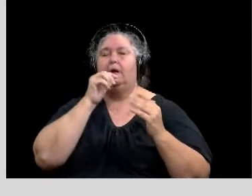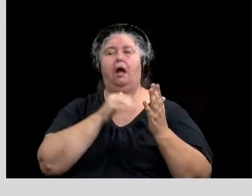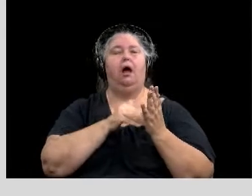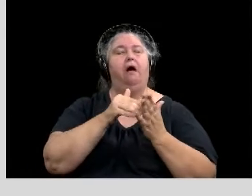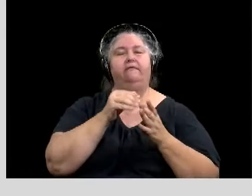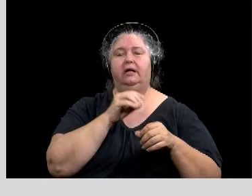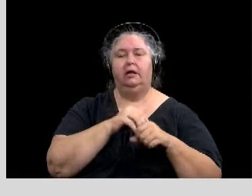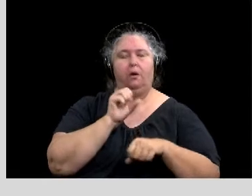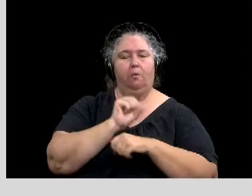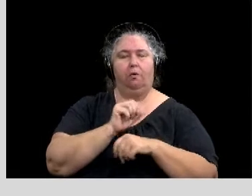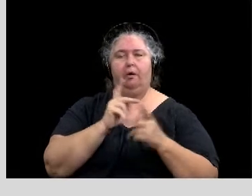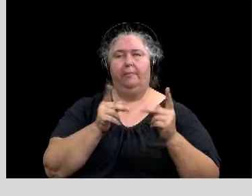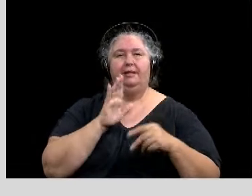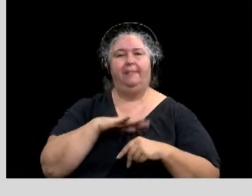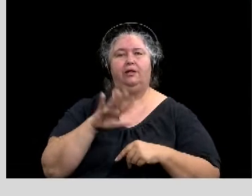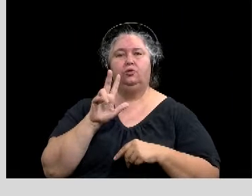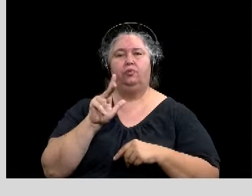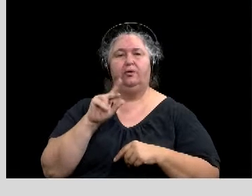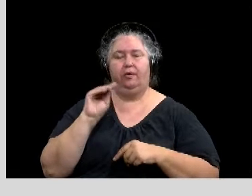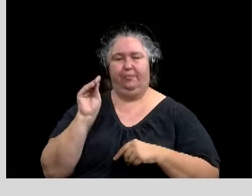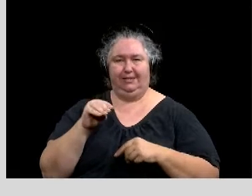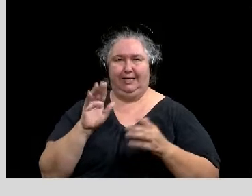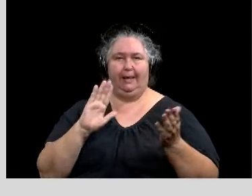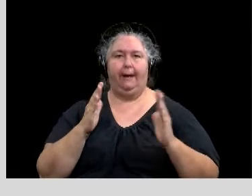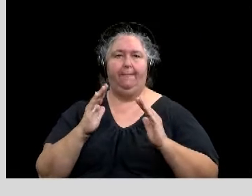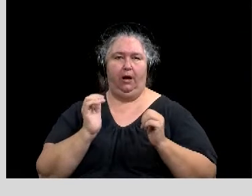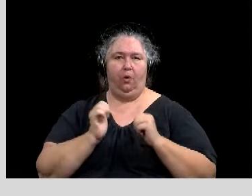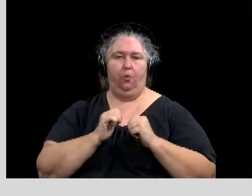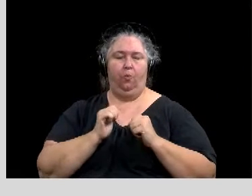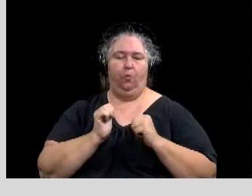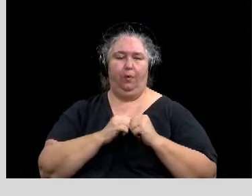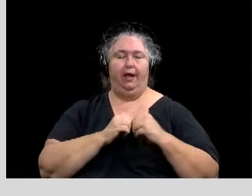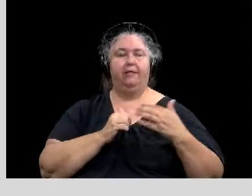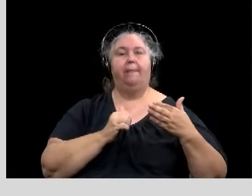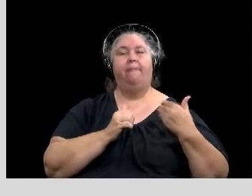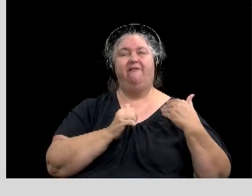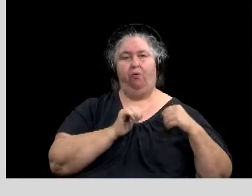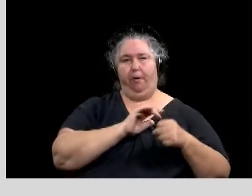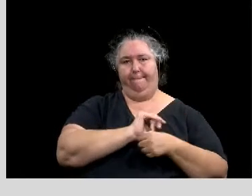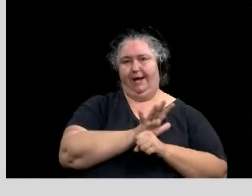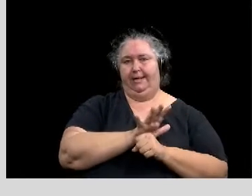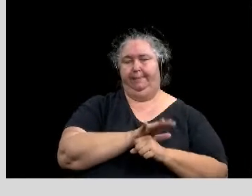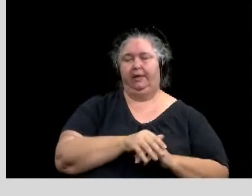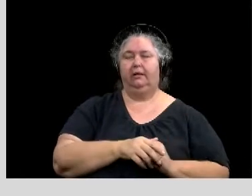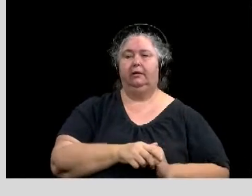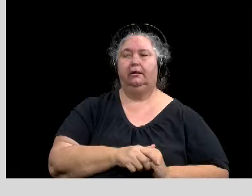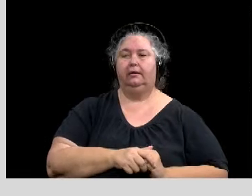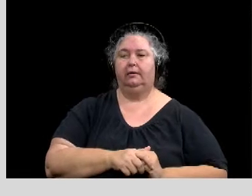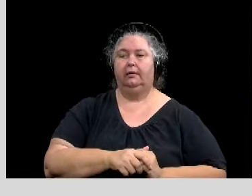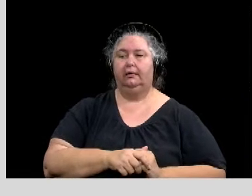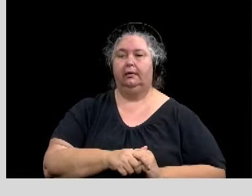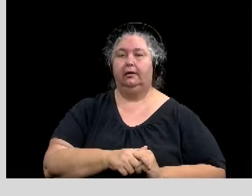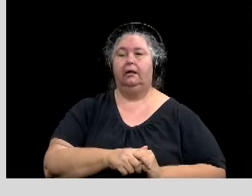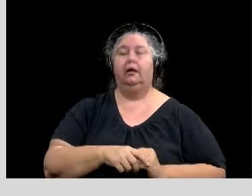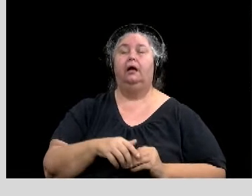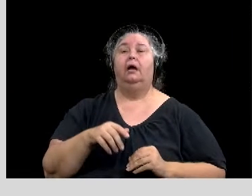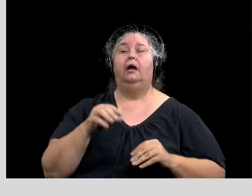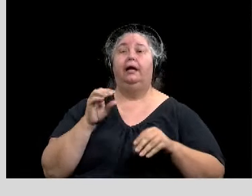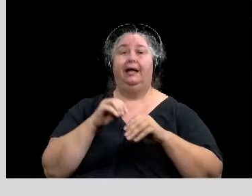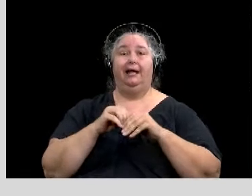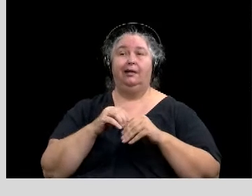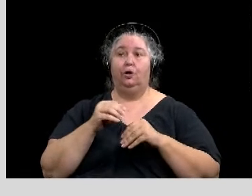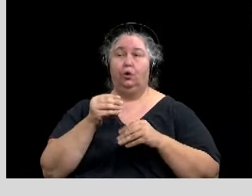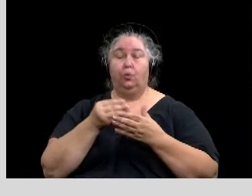estamos menos tiempo en nuestros trabajos como el 3 por ciento antes de que antes de la pandemia